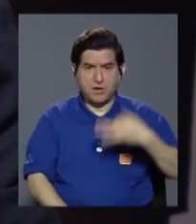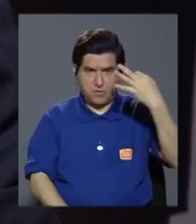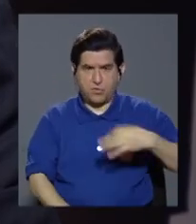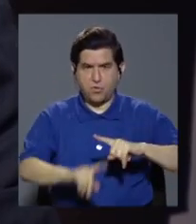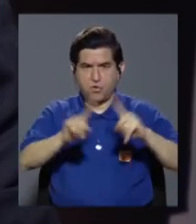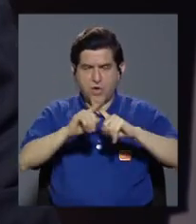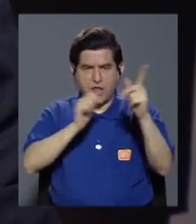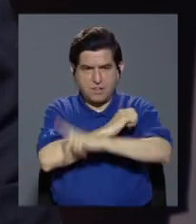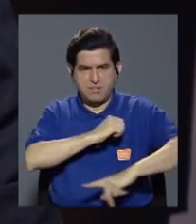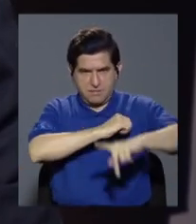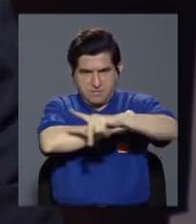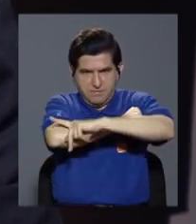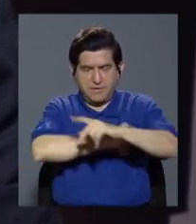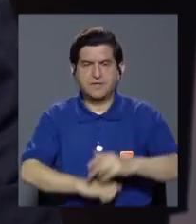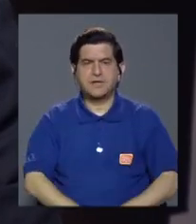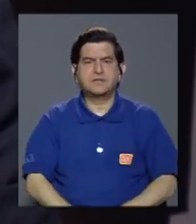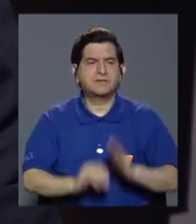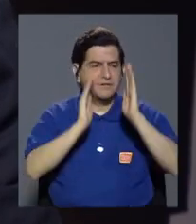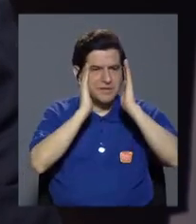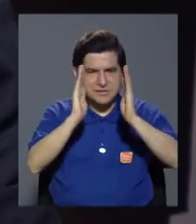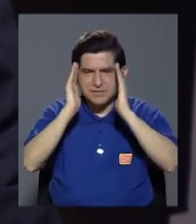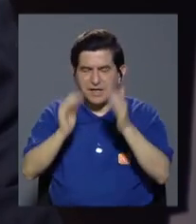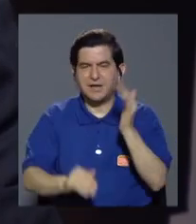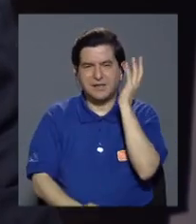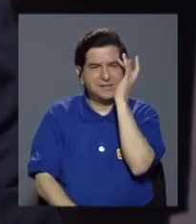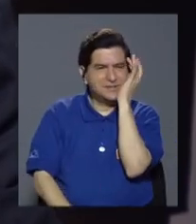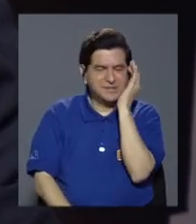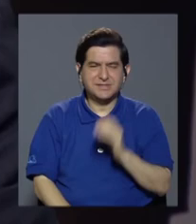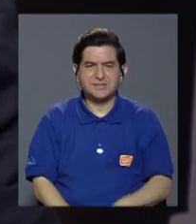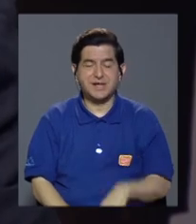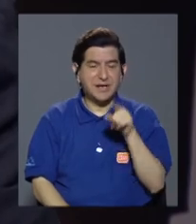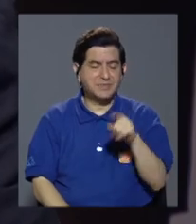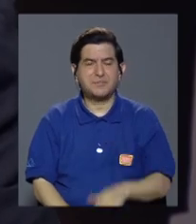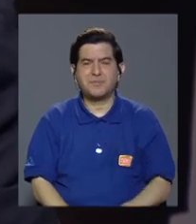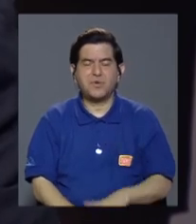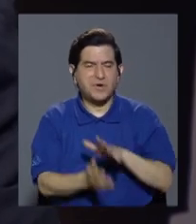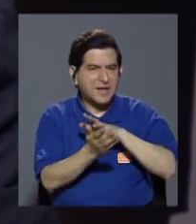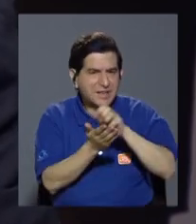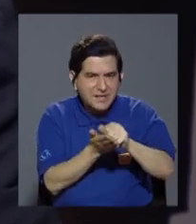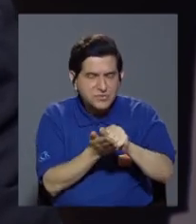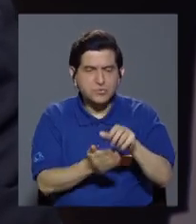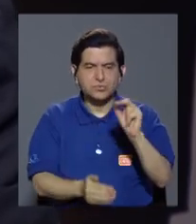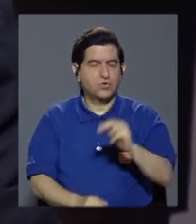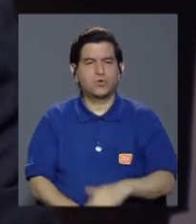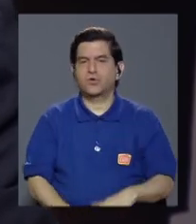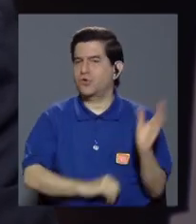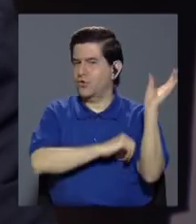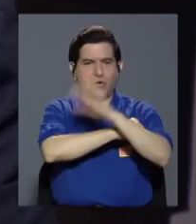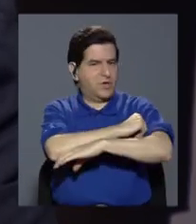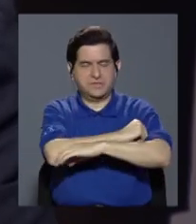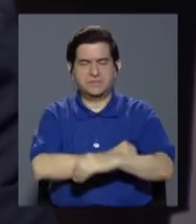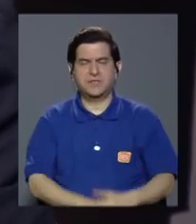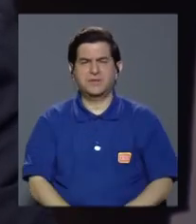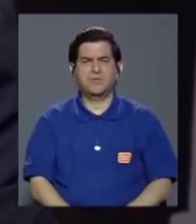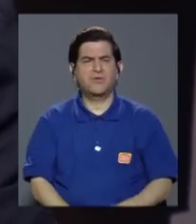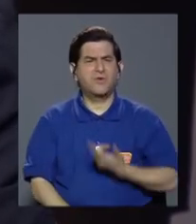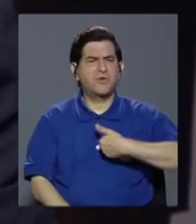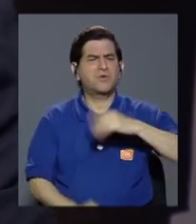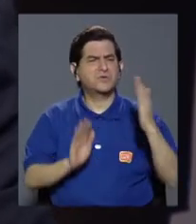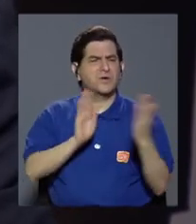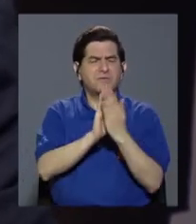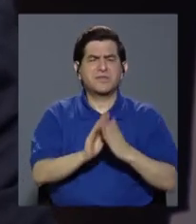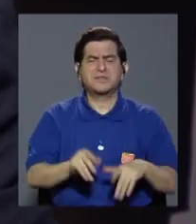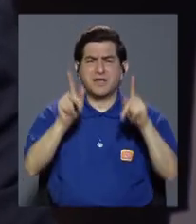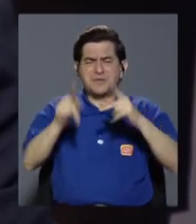en distintos países es atender la preocupación por el daño y no por el castigo es decir cómo vamos a enfrentar lo que sufrieron